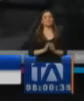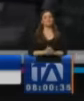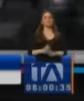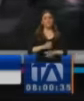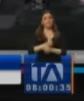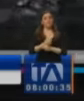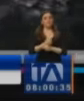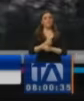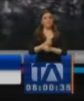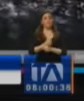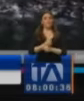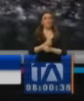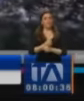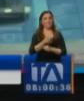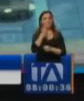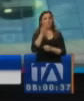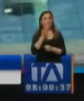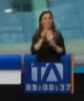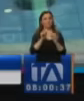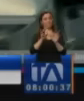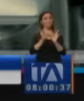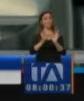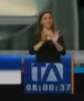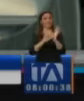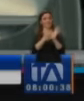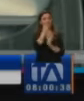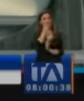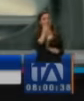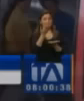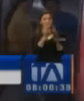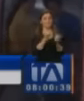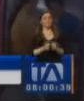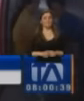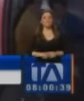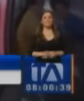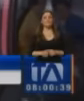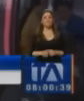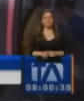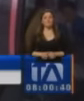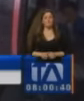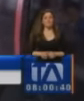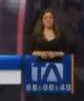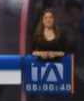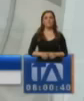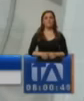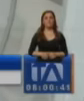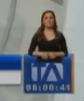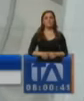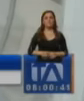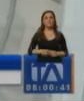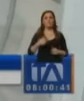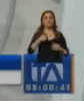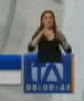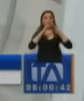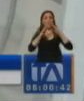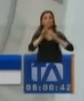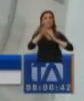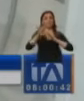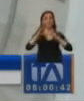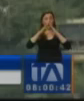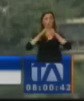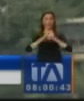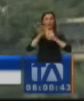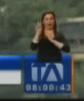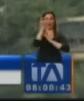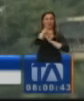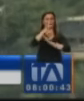en realidad, un buen espacio público? Uh-huh. Eso me parece que podría ser interesante. Lo de la pasada por encima, como te digo, no me gustaría ser una de esas 25 casas, pero de